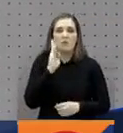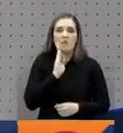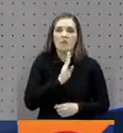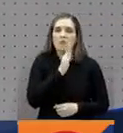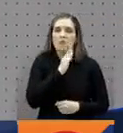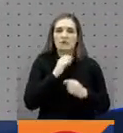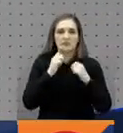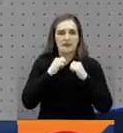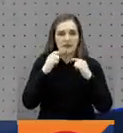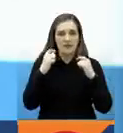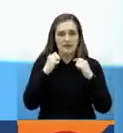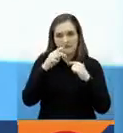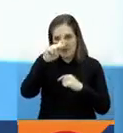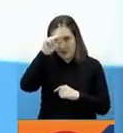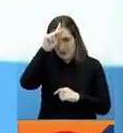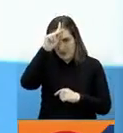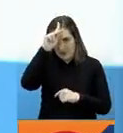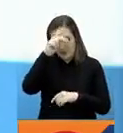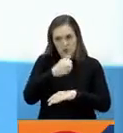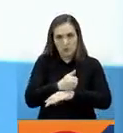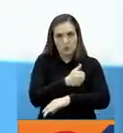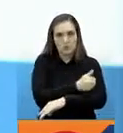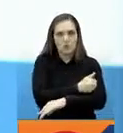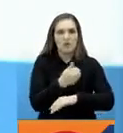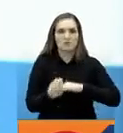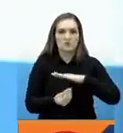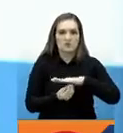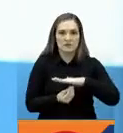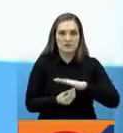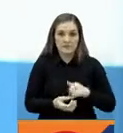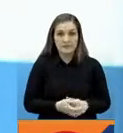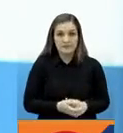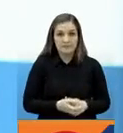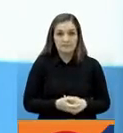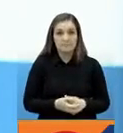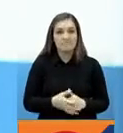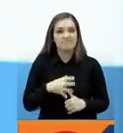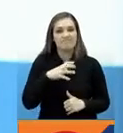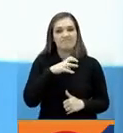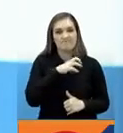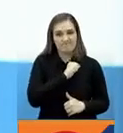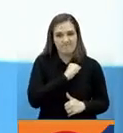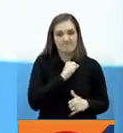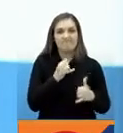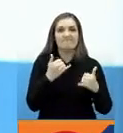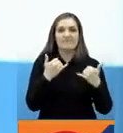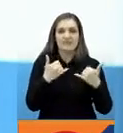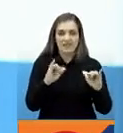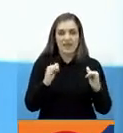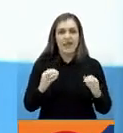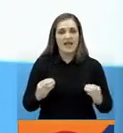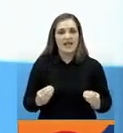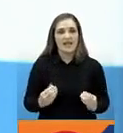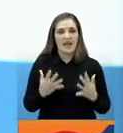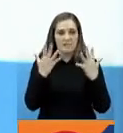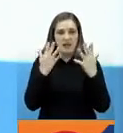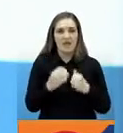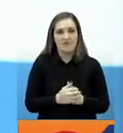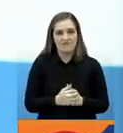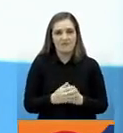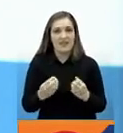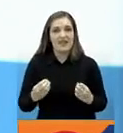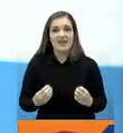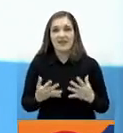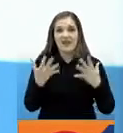Engativá, Kennedy, Suba y Usaquén. Si lamentablemente ya se produjo el hecho y se produjo la quemadura, no